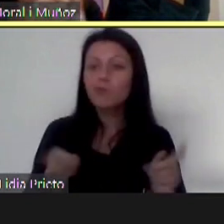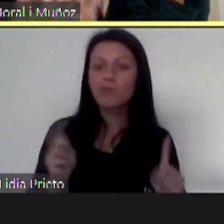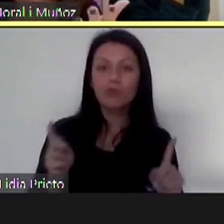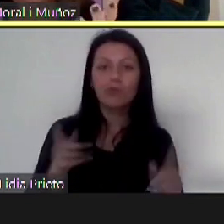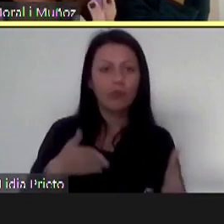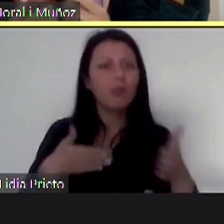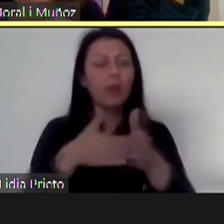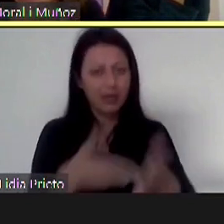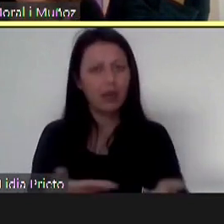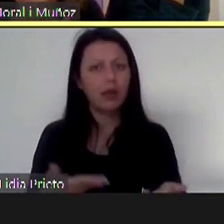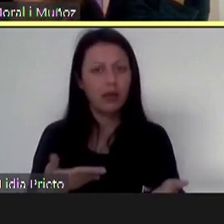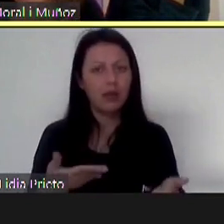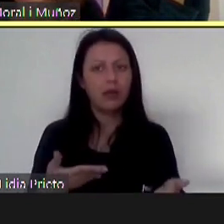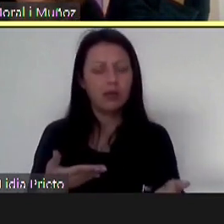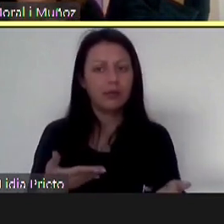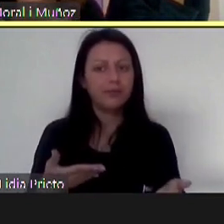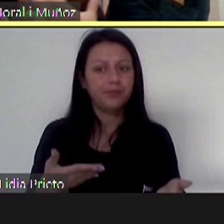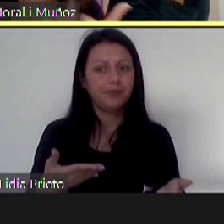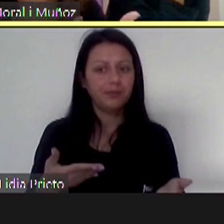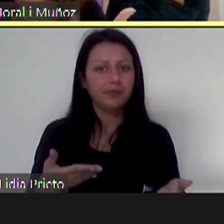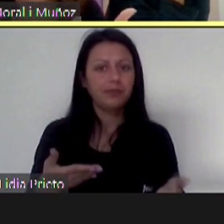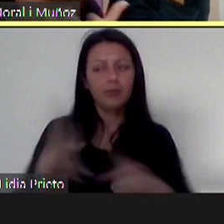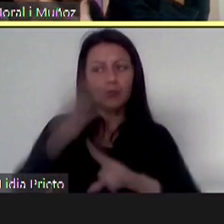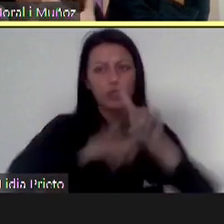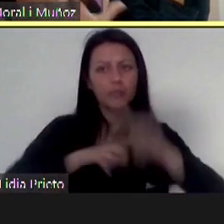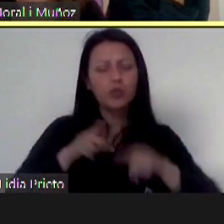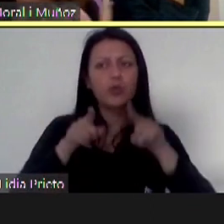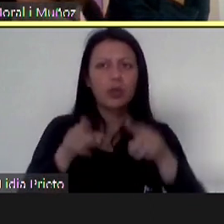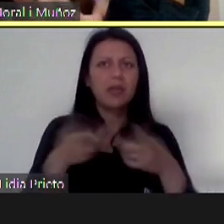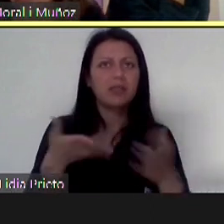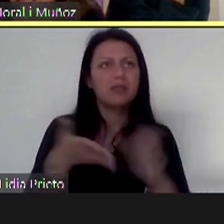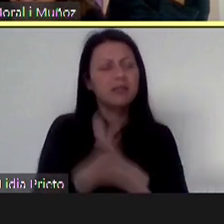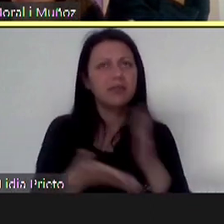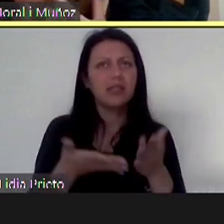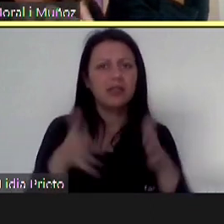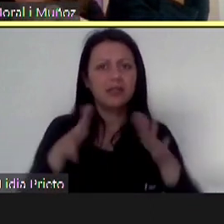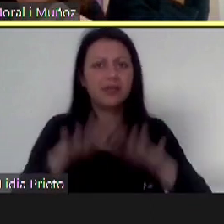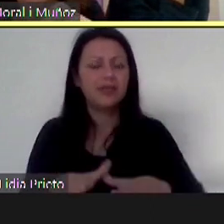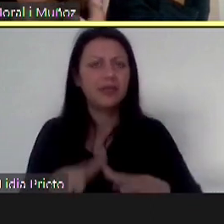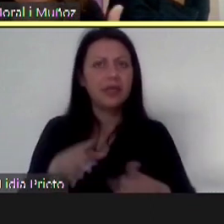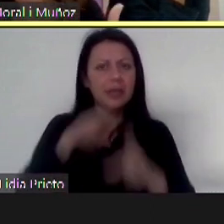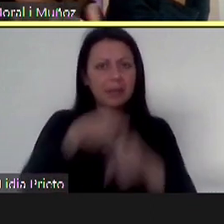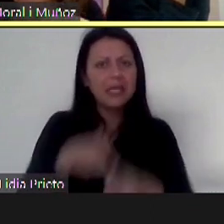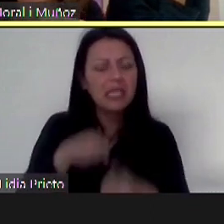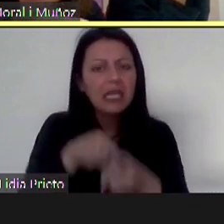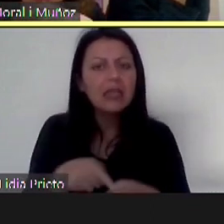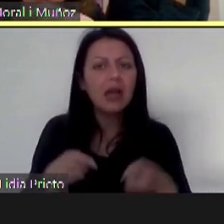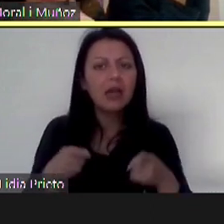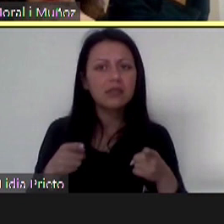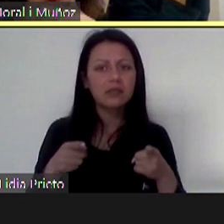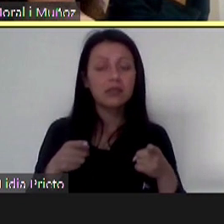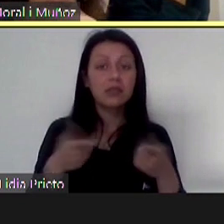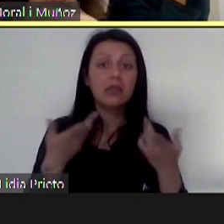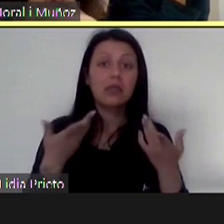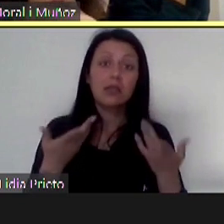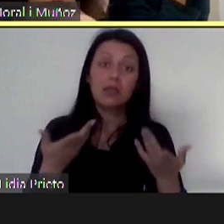ya de por sí, por su problema, se sienten muy juzgadas, perseguidas, etcétera. Eso nos va a